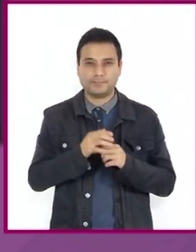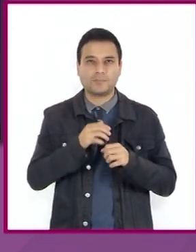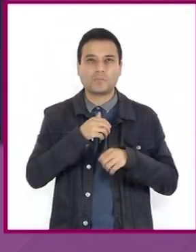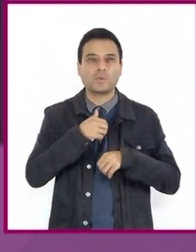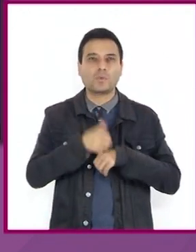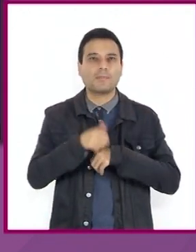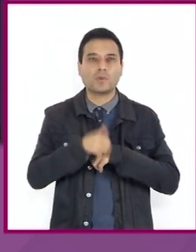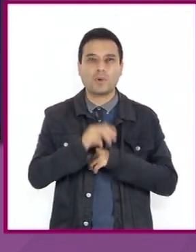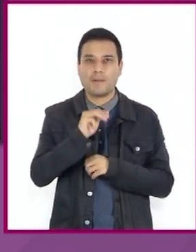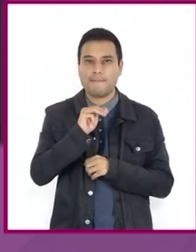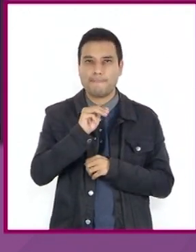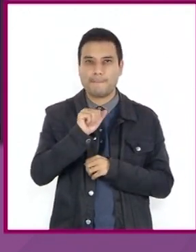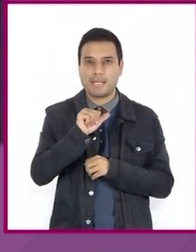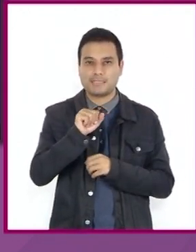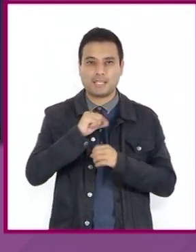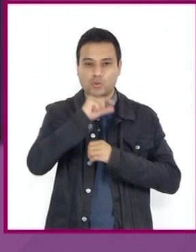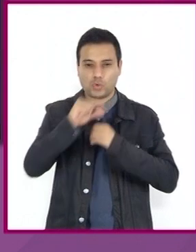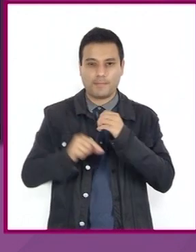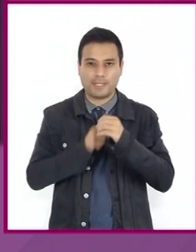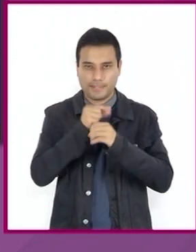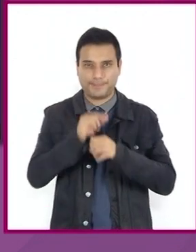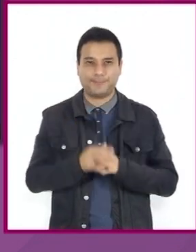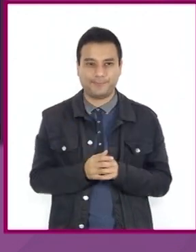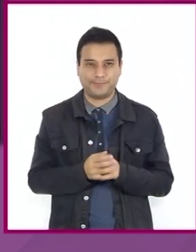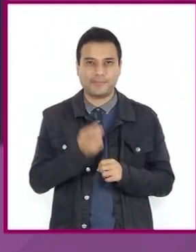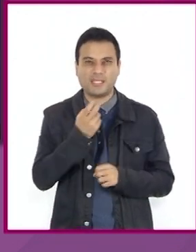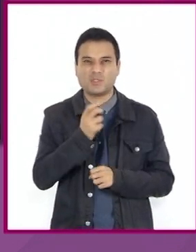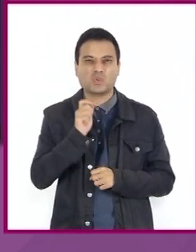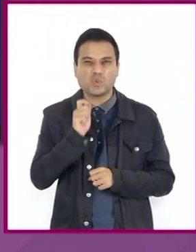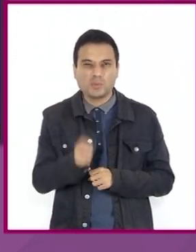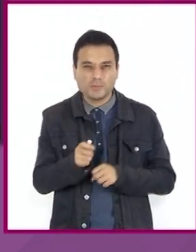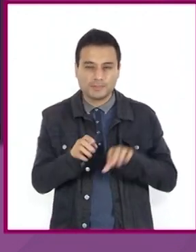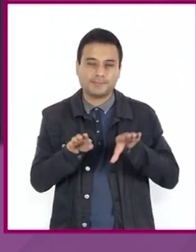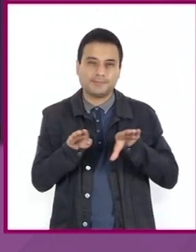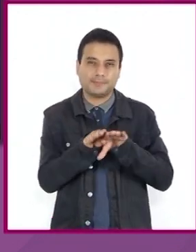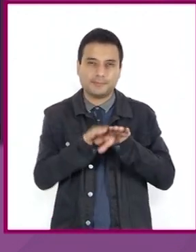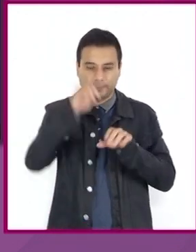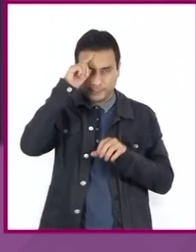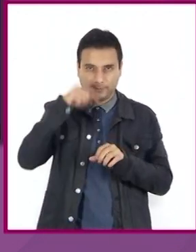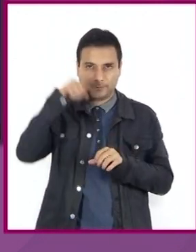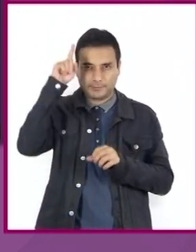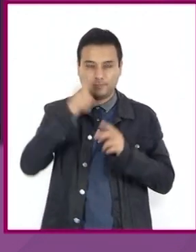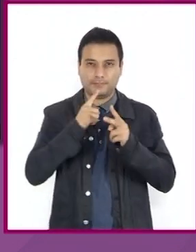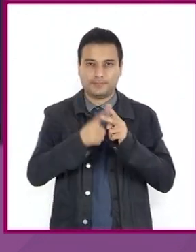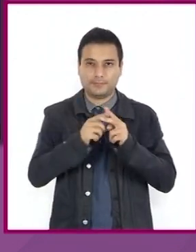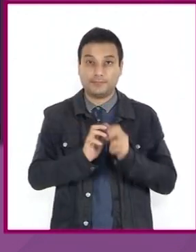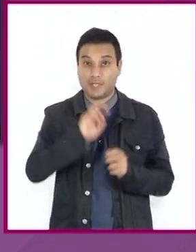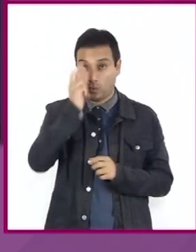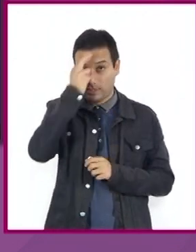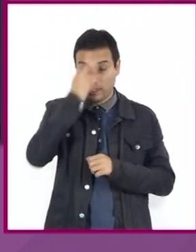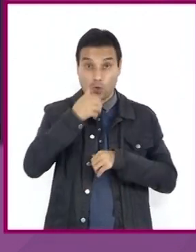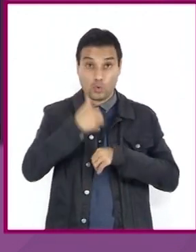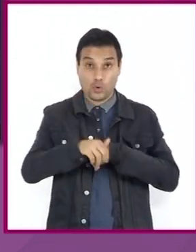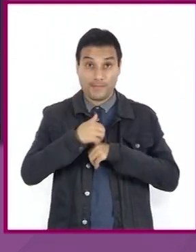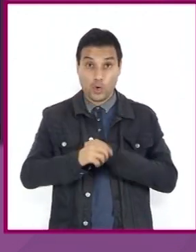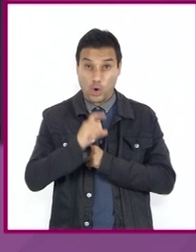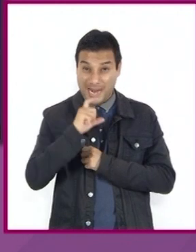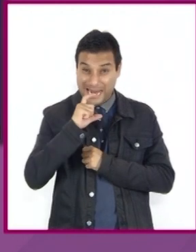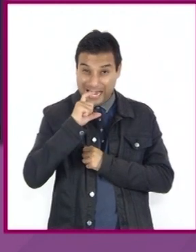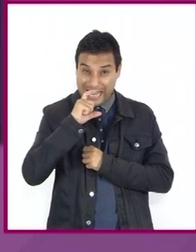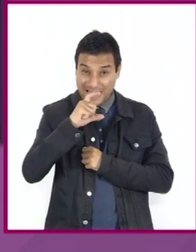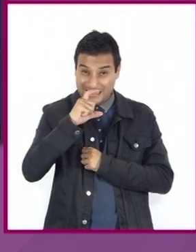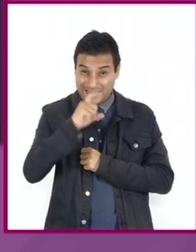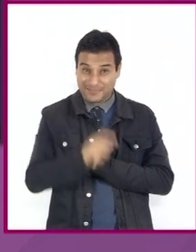valor está redondeado para facilitar aún más los cálculos. Recuerden que los coeficientes, que son los números que se encuentran a la